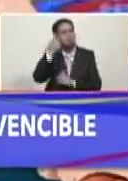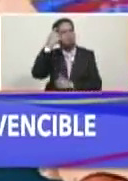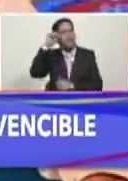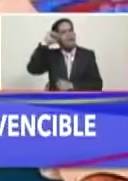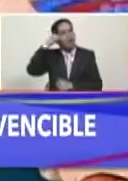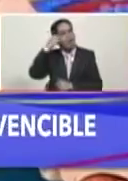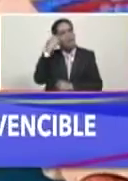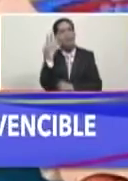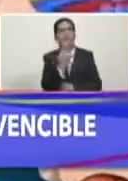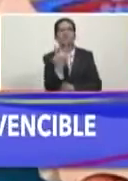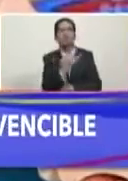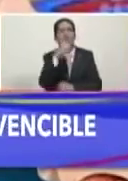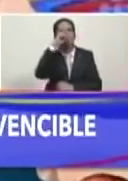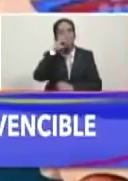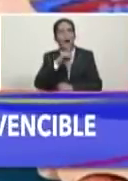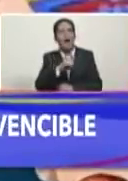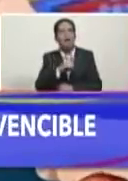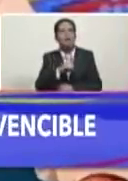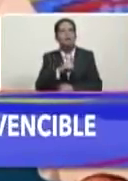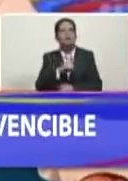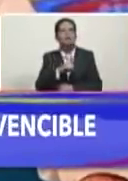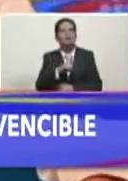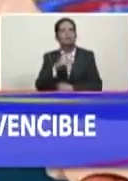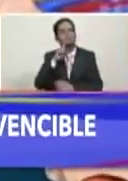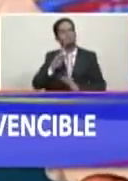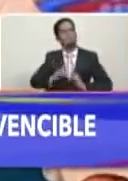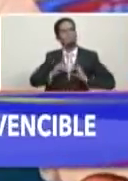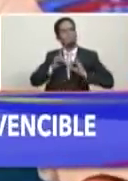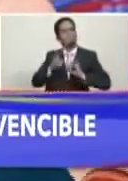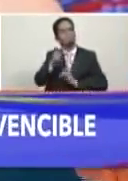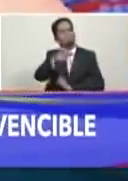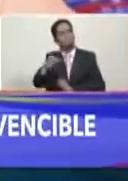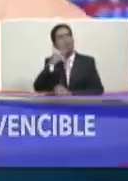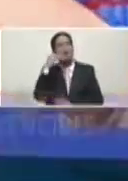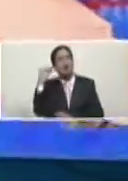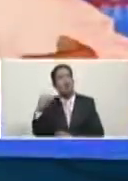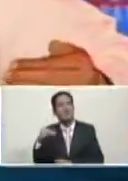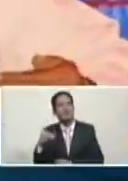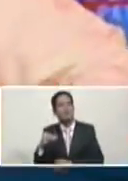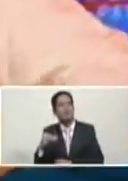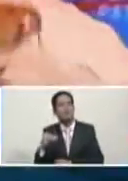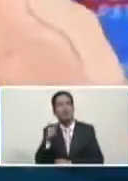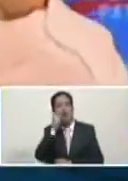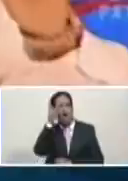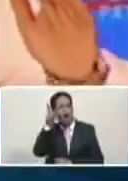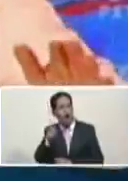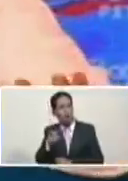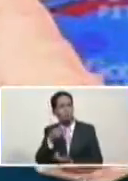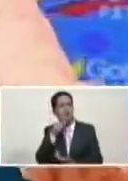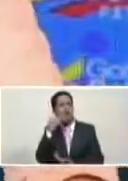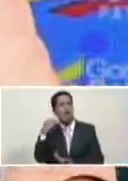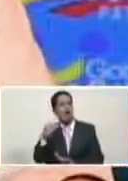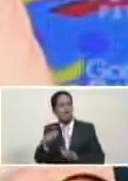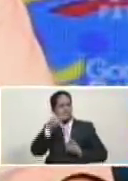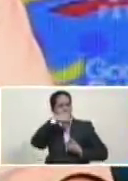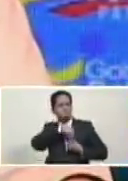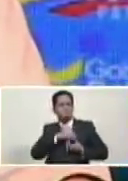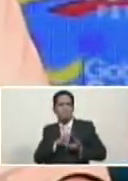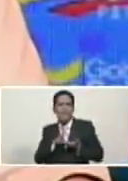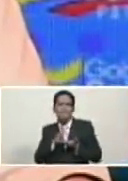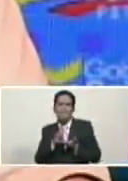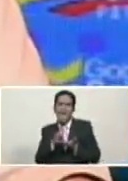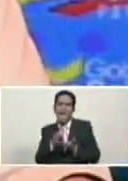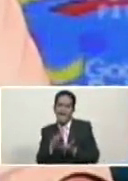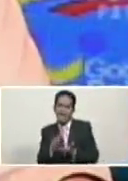estos 44 años dedicados a la juventud de ese joven eterno que fue